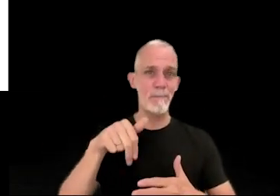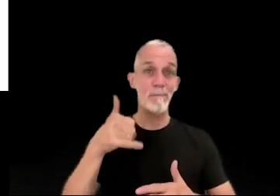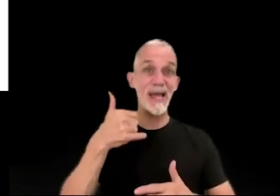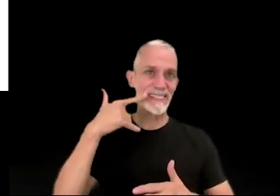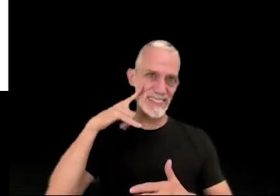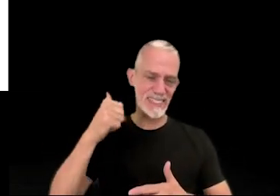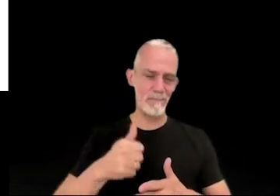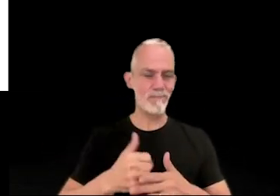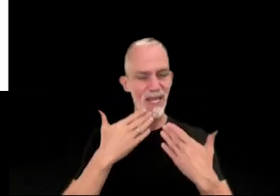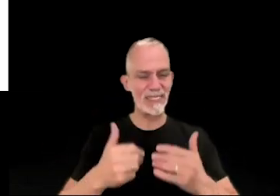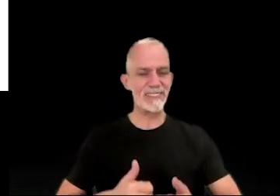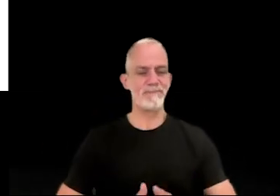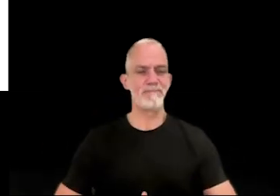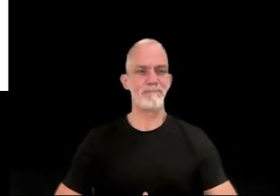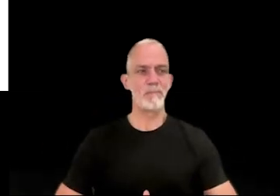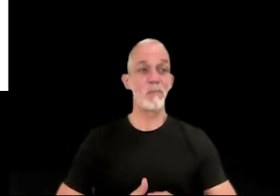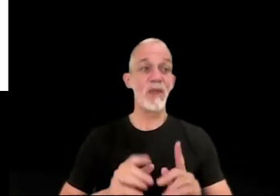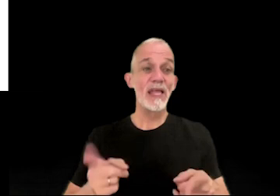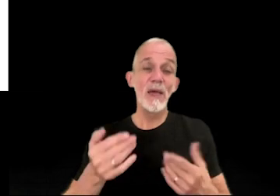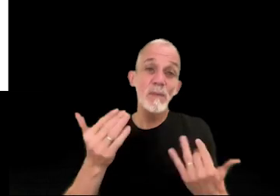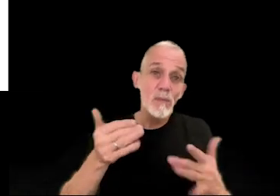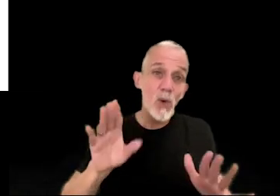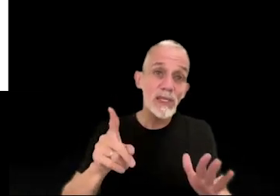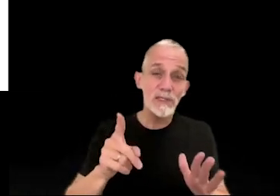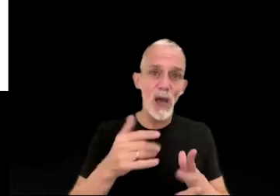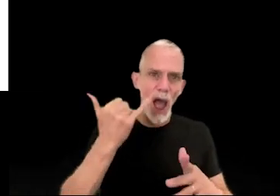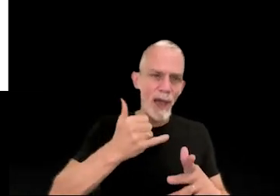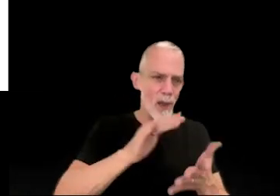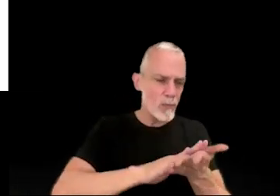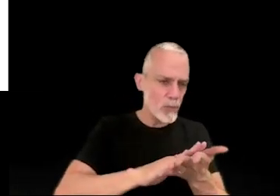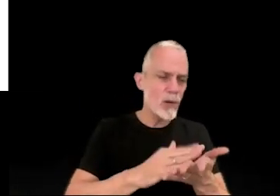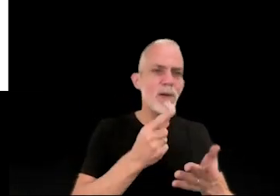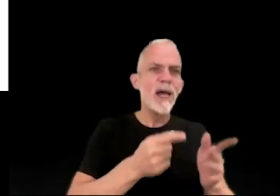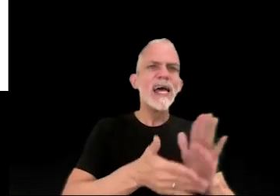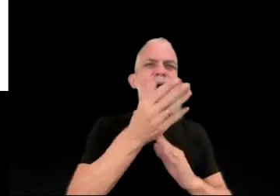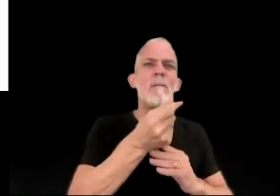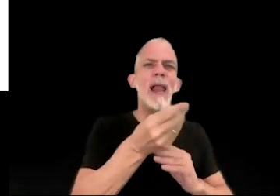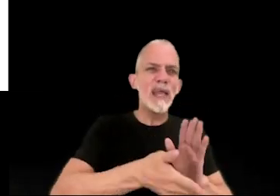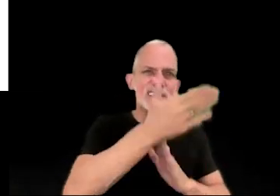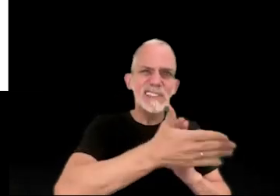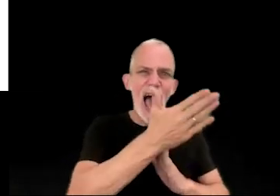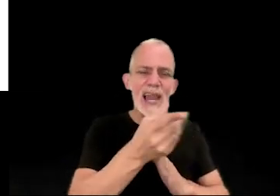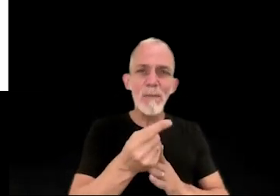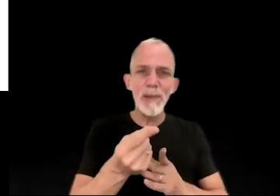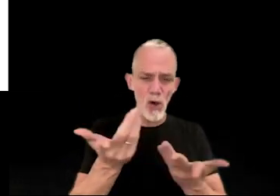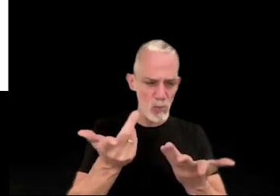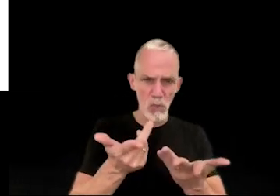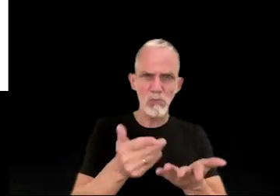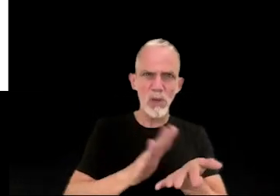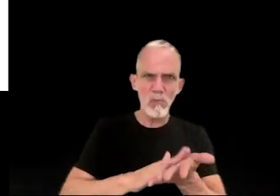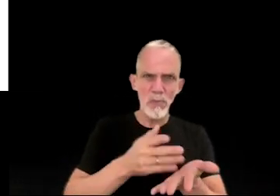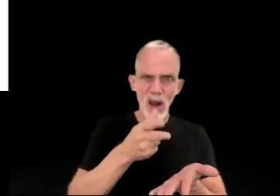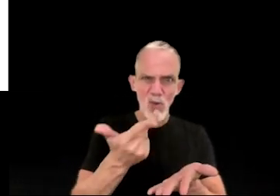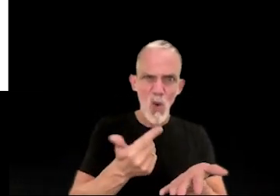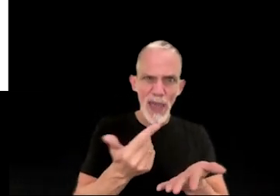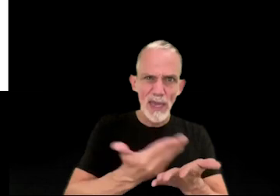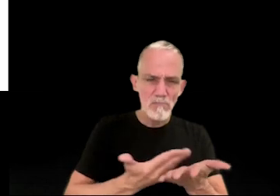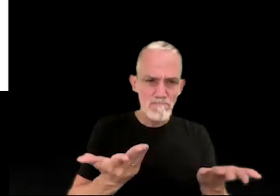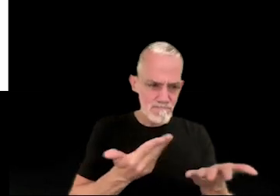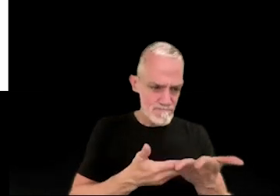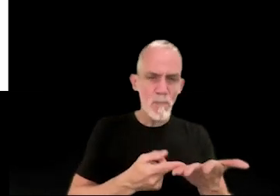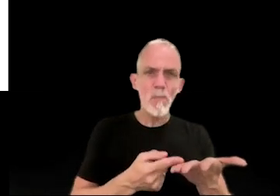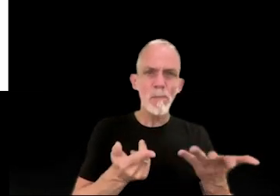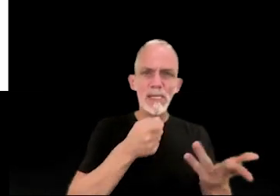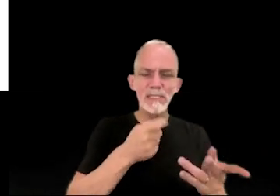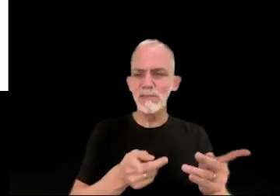Gracias. De hecho, puede no haber salidas no documentadas, en ese caso podría ir por blanqueo, si hay salidas no documentadas iría por moratoria,